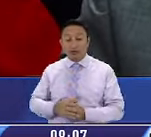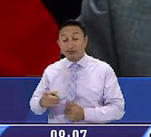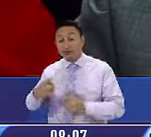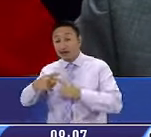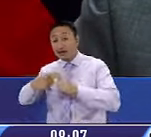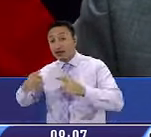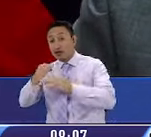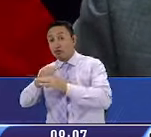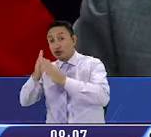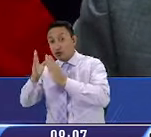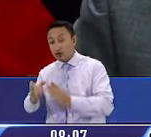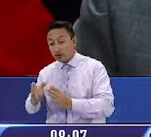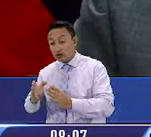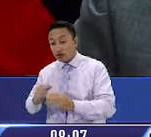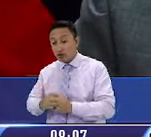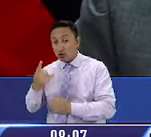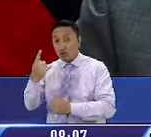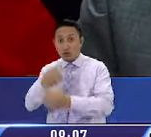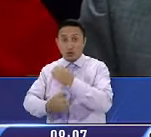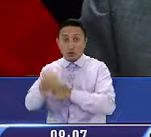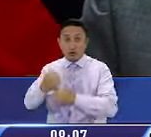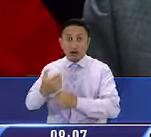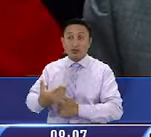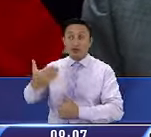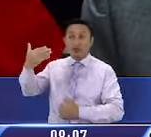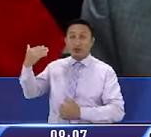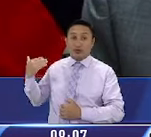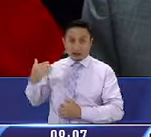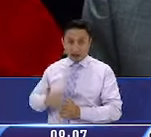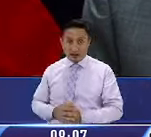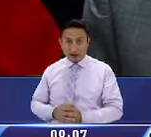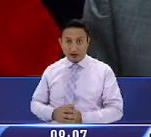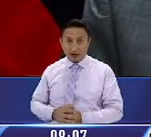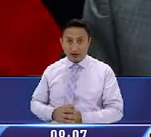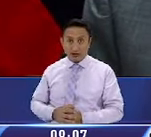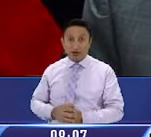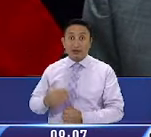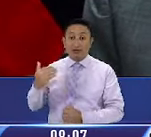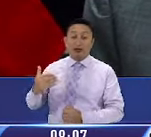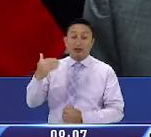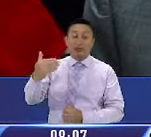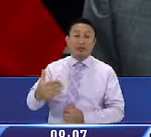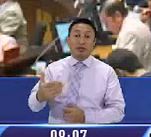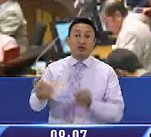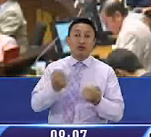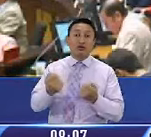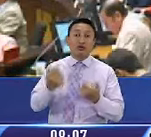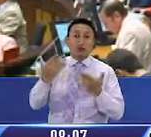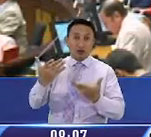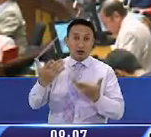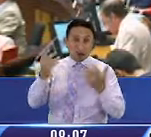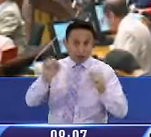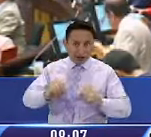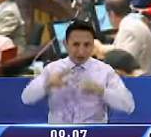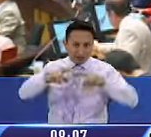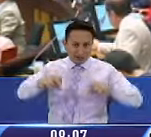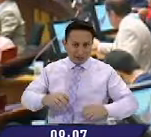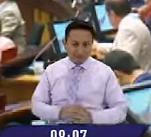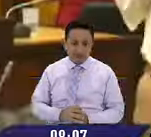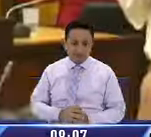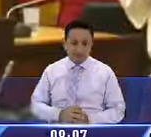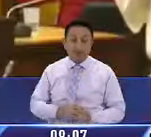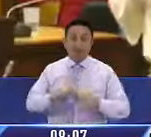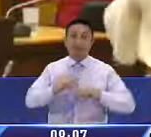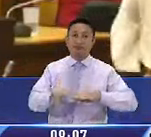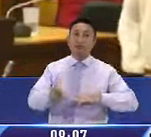exfuncionarios hasta un año después, que son sujetos a control político. Destacó que el Parlamento